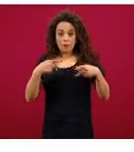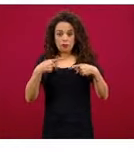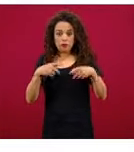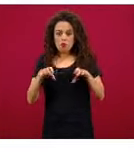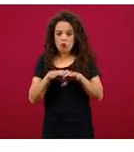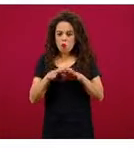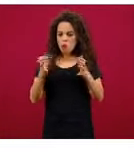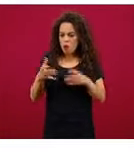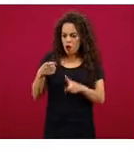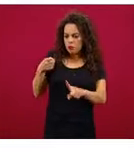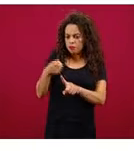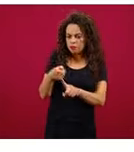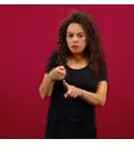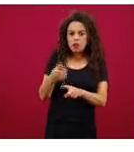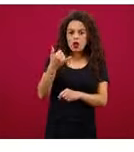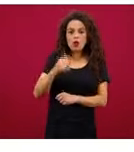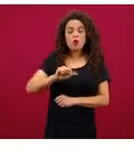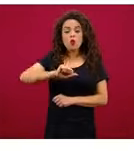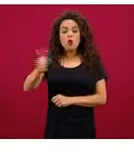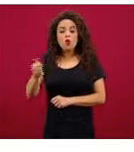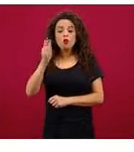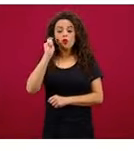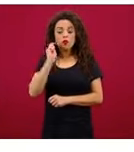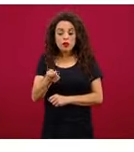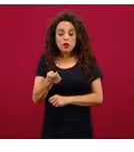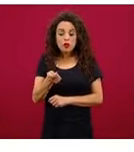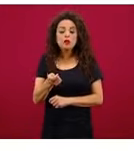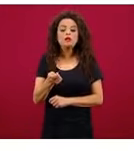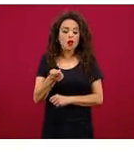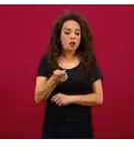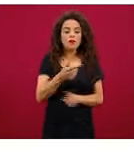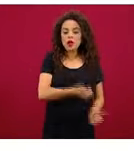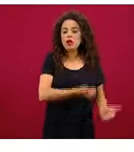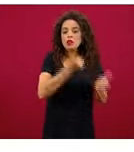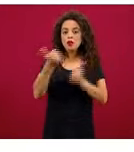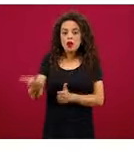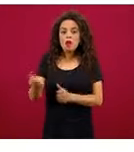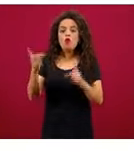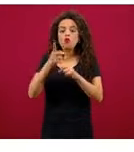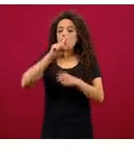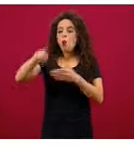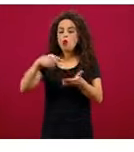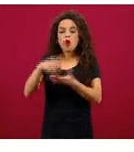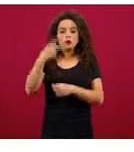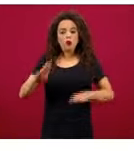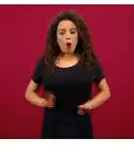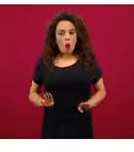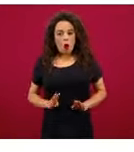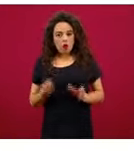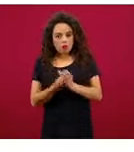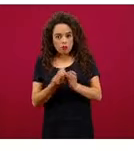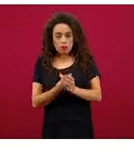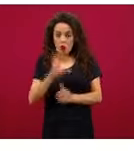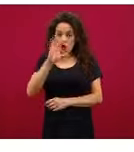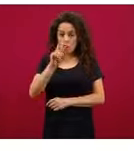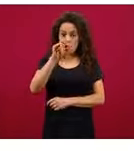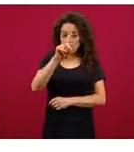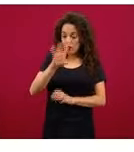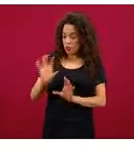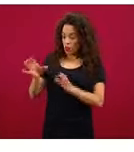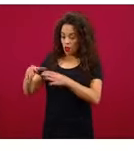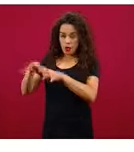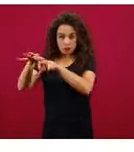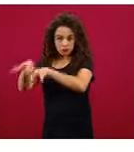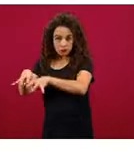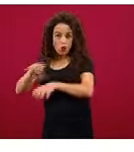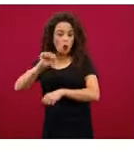los otros para evitar el cruce al momento de dirigirlos a los pabellones correspondientes. Pabellones COVID de un lado, pabellones no COVID